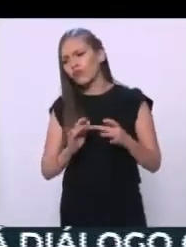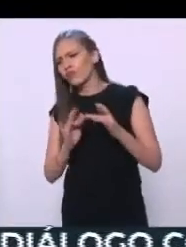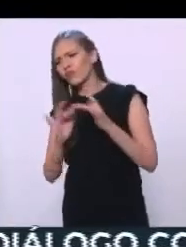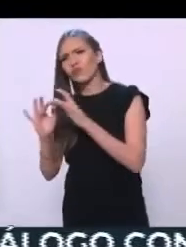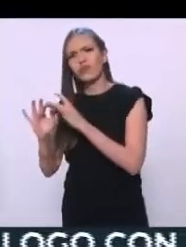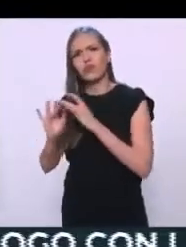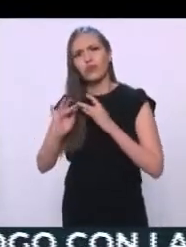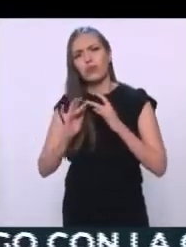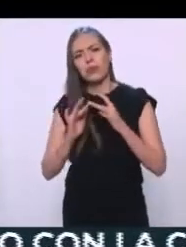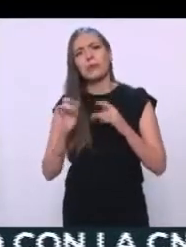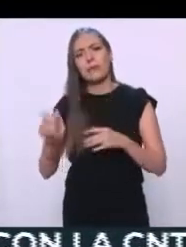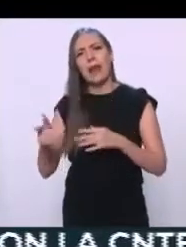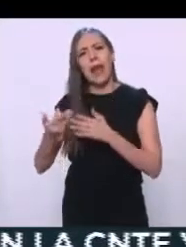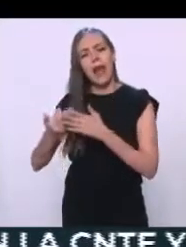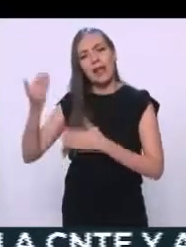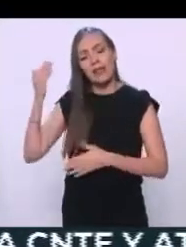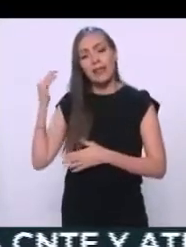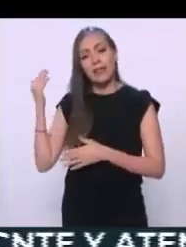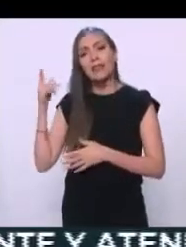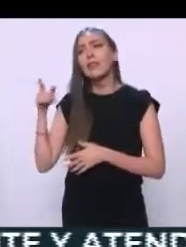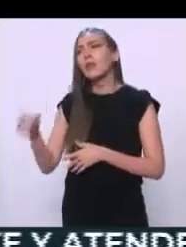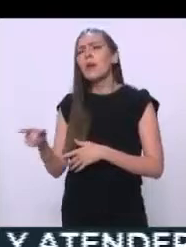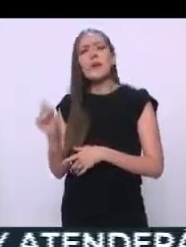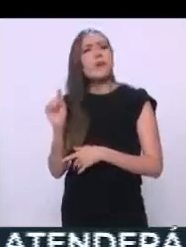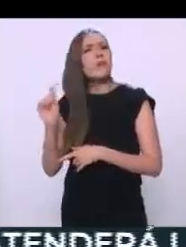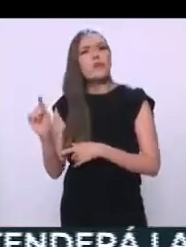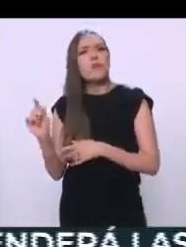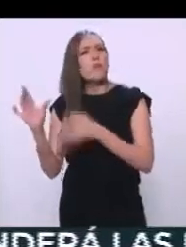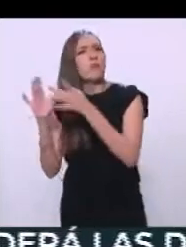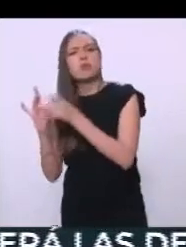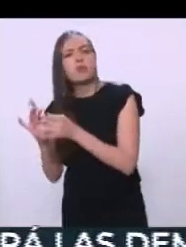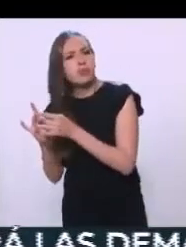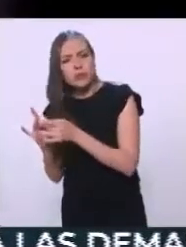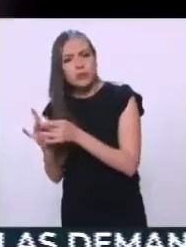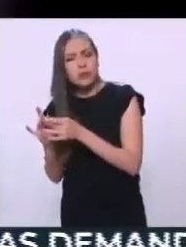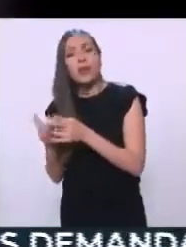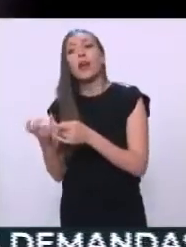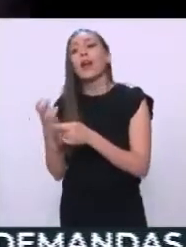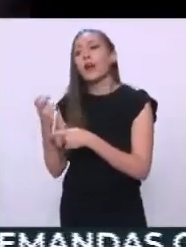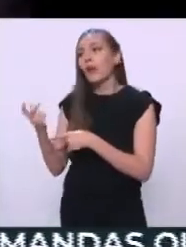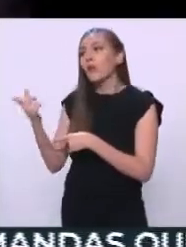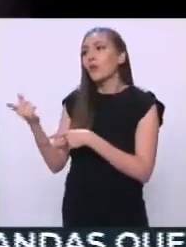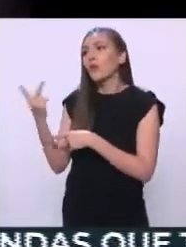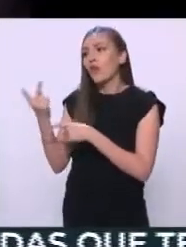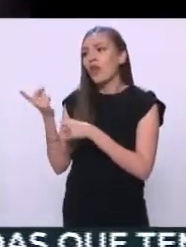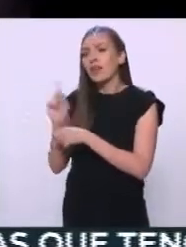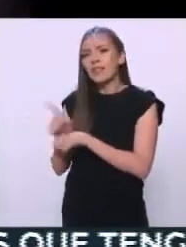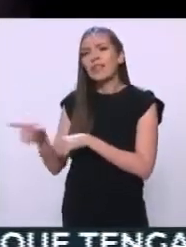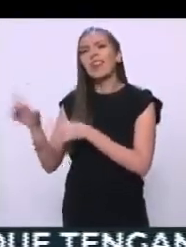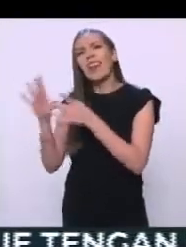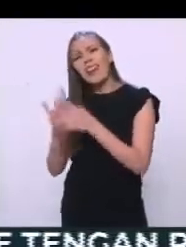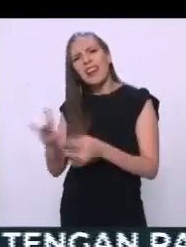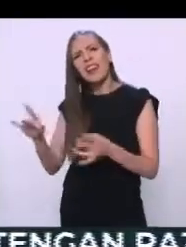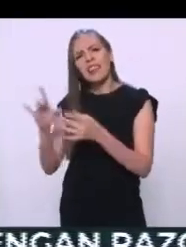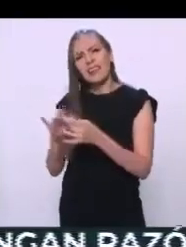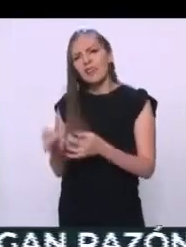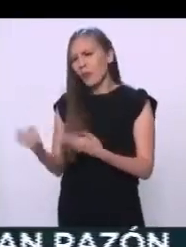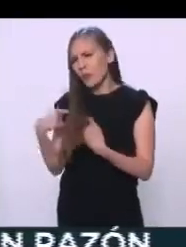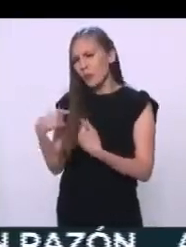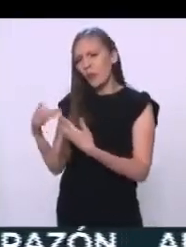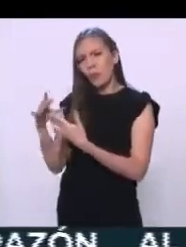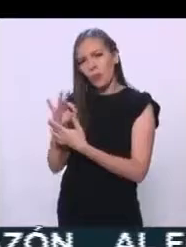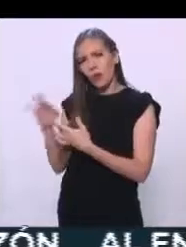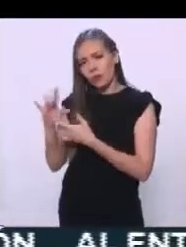dado durante esa gestión, de eso se habla poco, y es de lo que tú en estos 2 días has estado hablando. Platícanos. Sí, bueno,